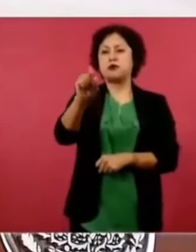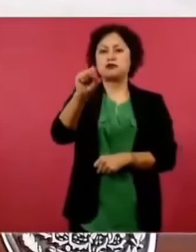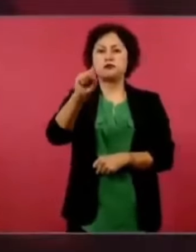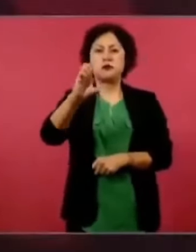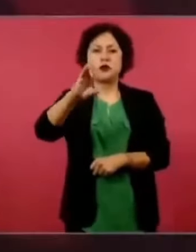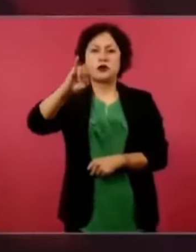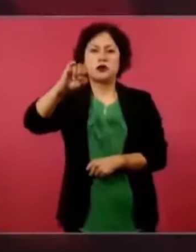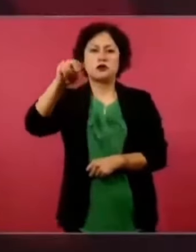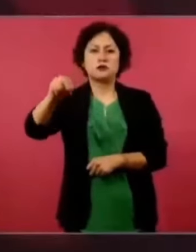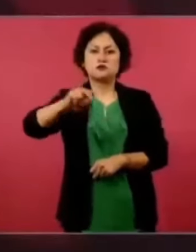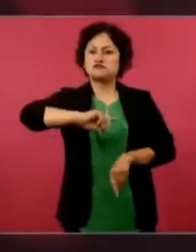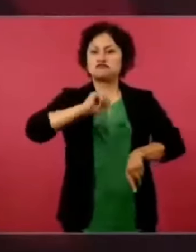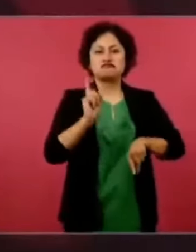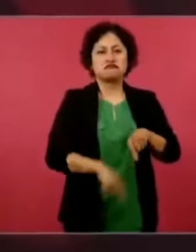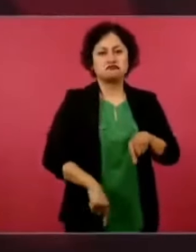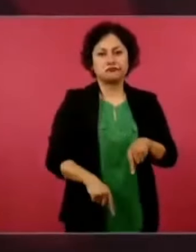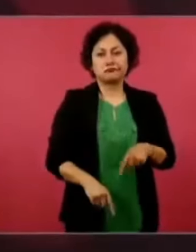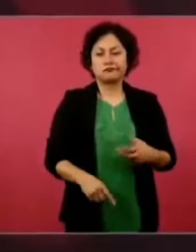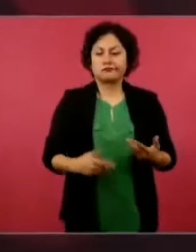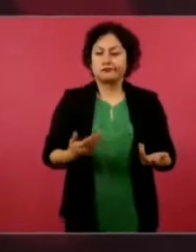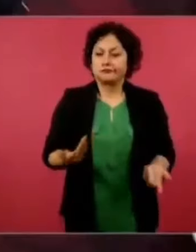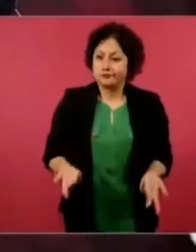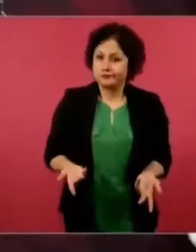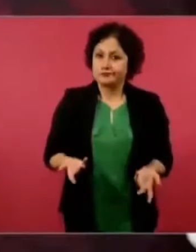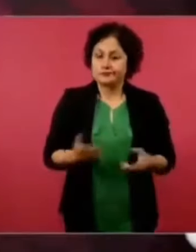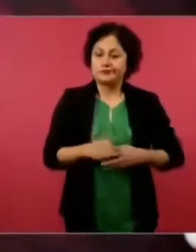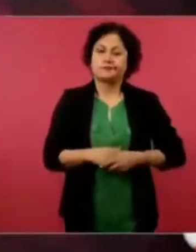abajo porque ya